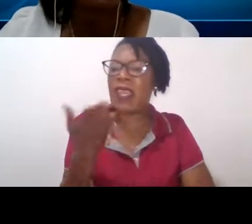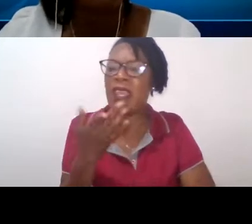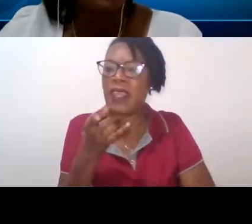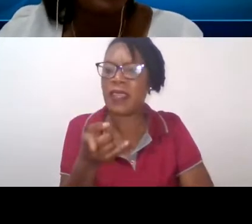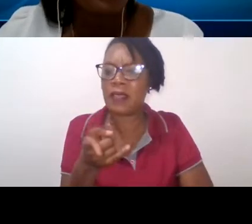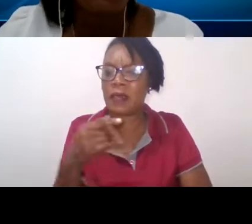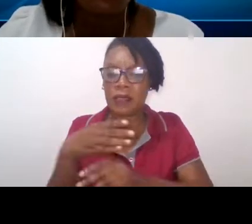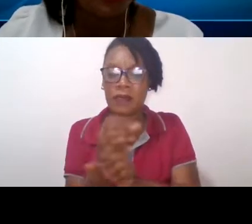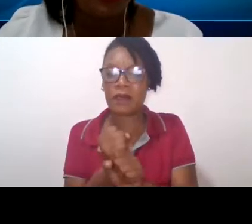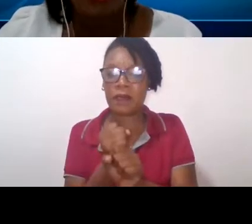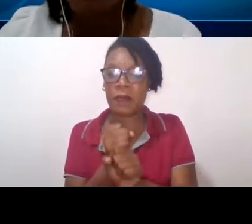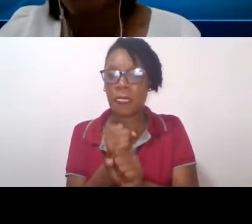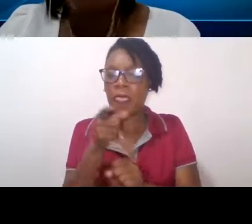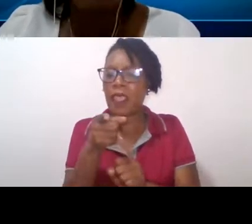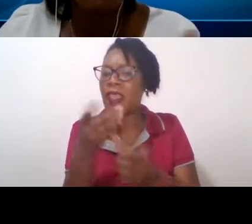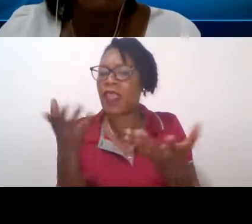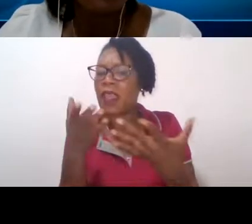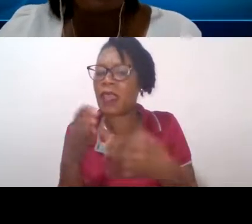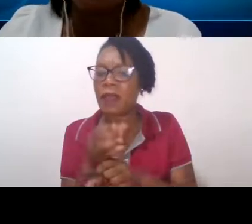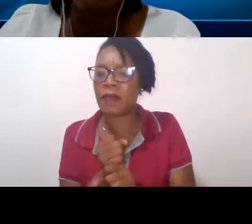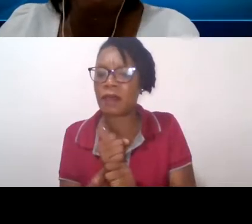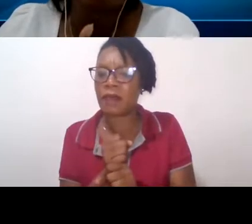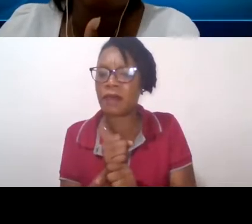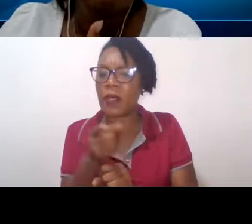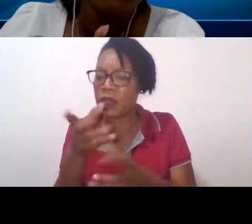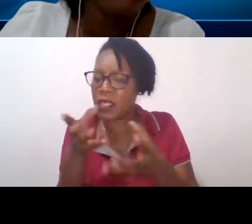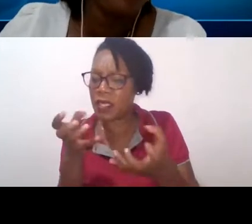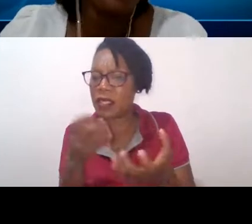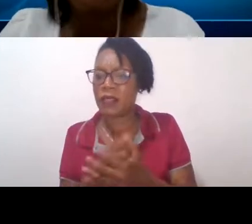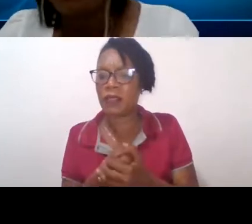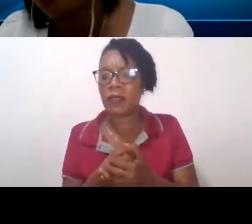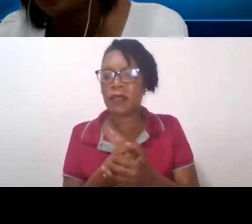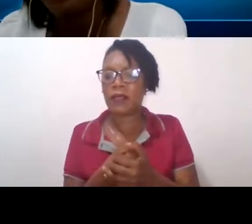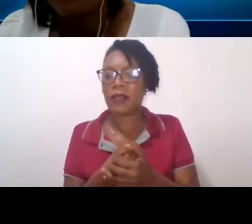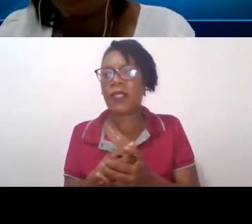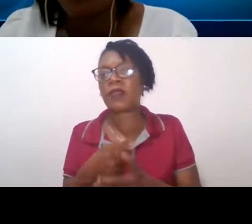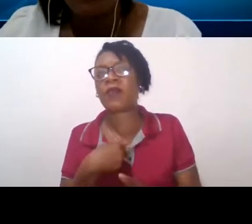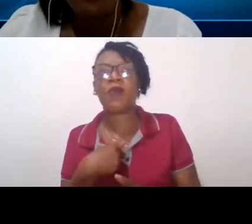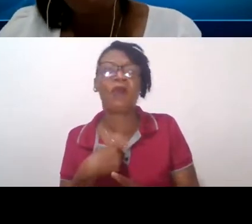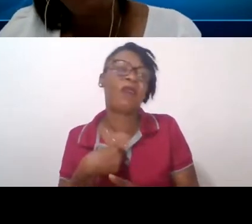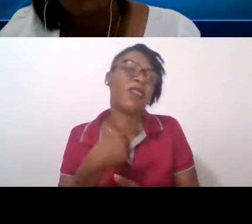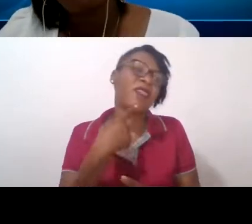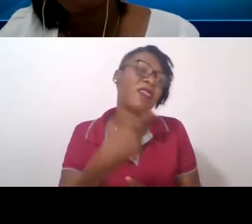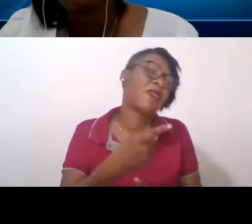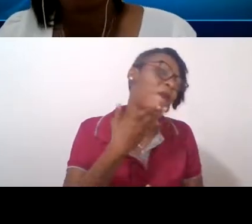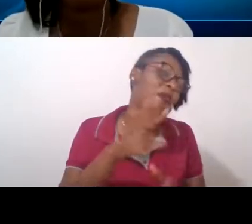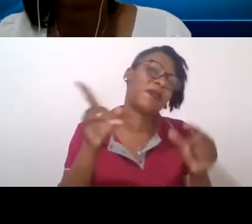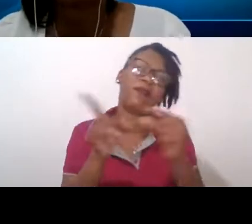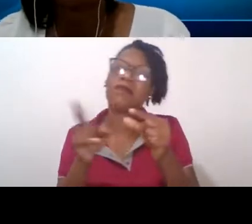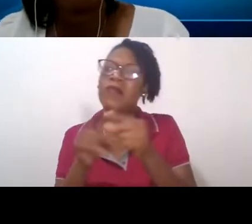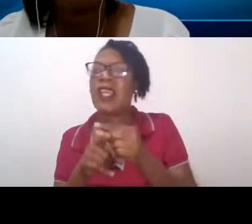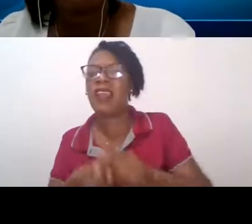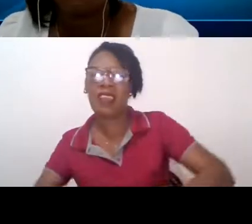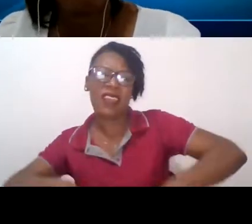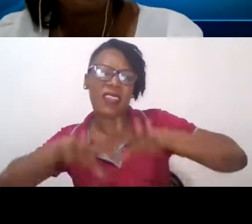va a hacer? ¿O qué es lo que usted hizo? ¿Lo que usted hizo? Bueno, lo empujé, lo insulté, gritó. Y al final, cuéntenme, chicos,